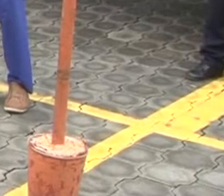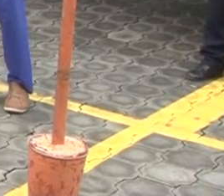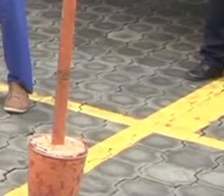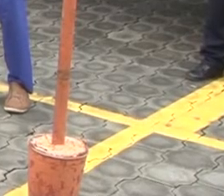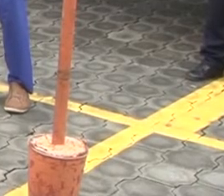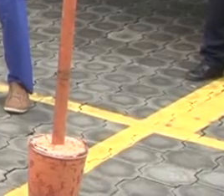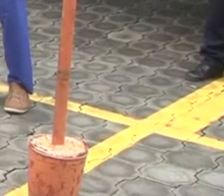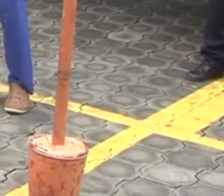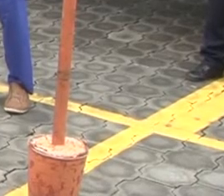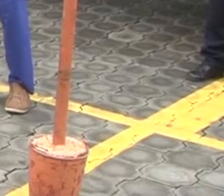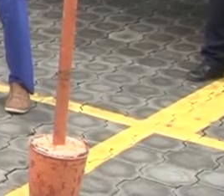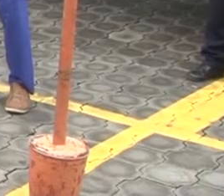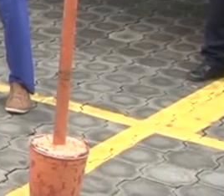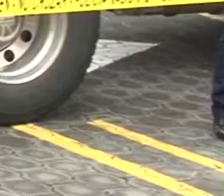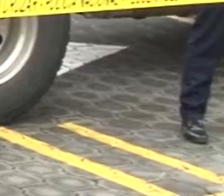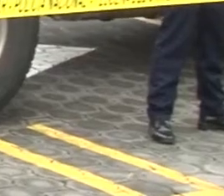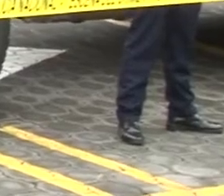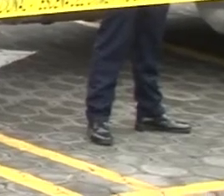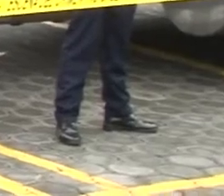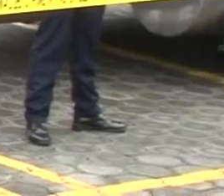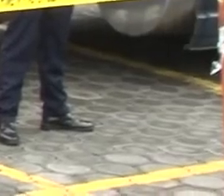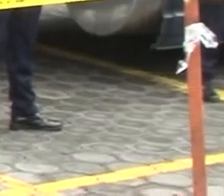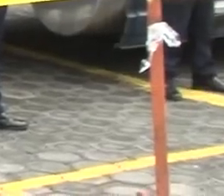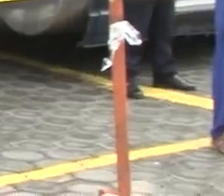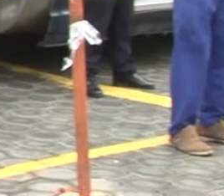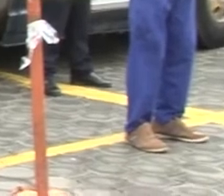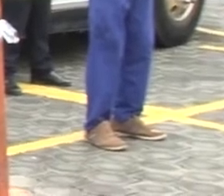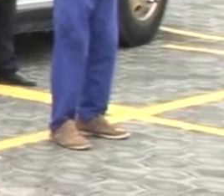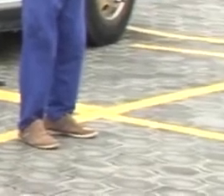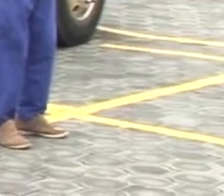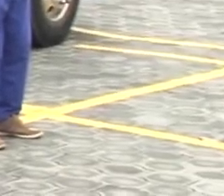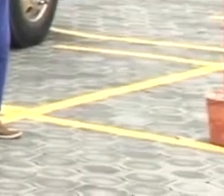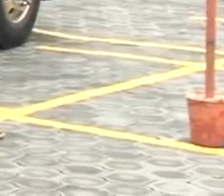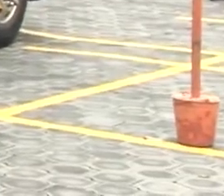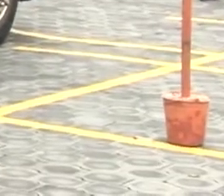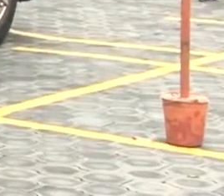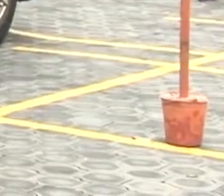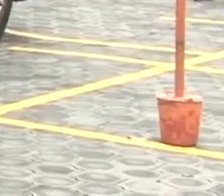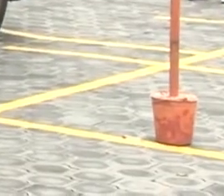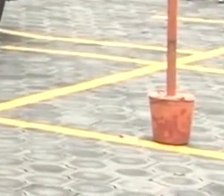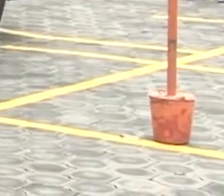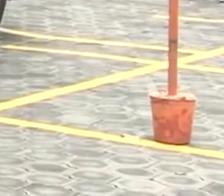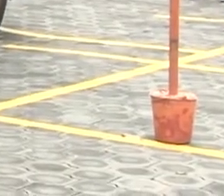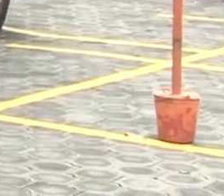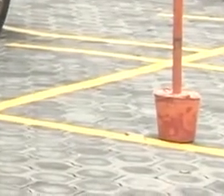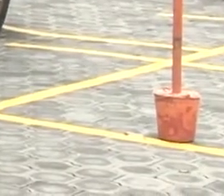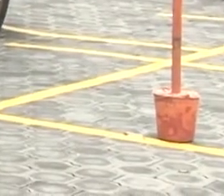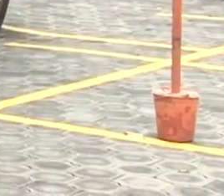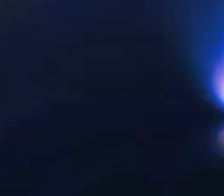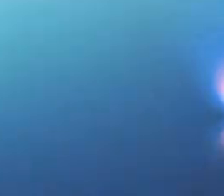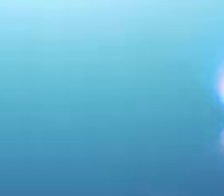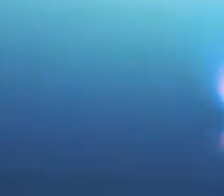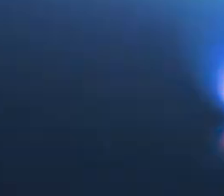su enjuiciamiento. Con cámara de Wendell Noguera para el canal parlamentario, informó Liz Escoto.